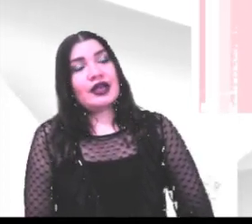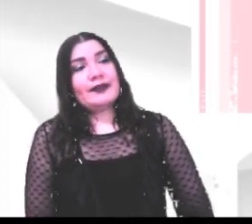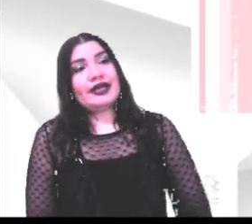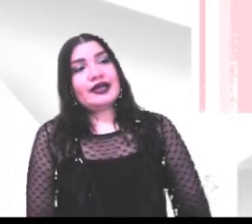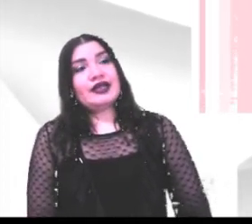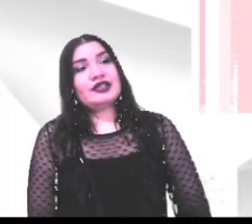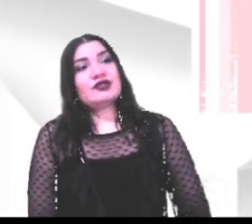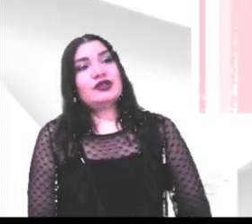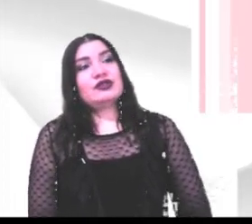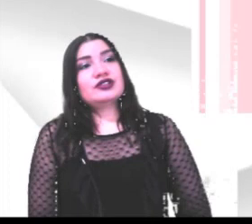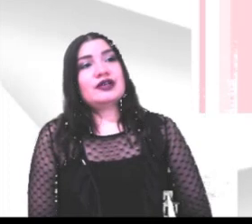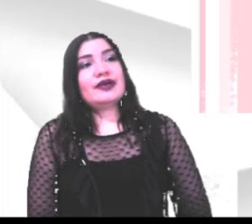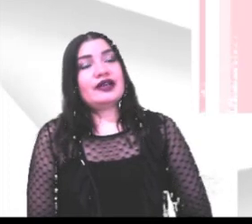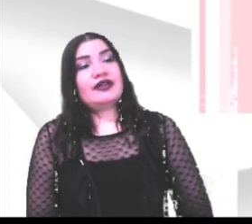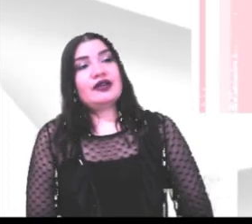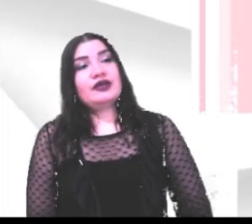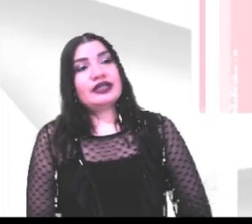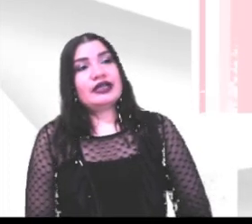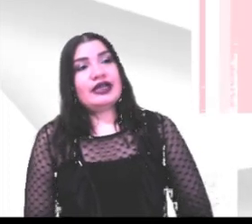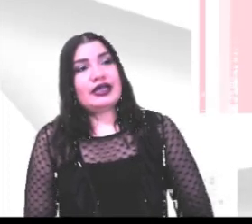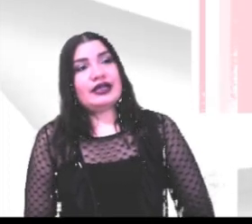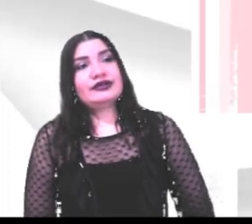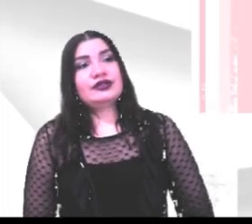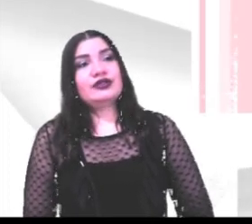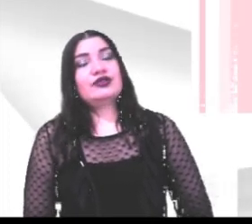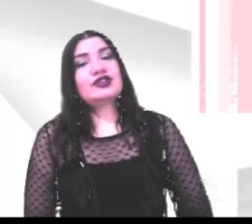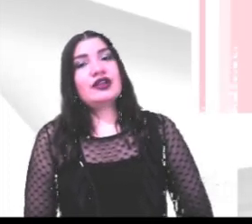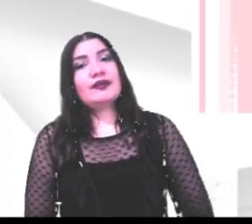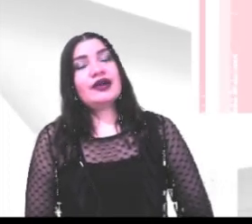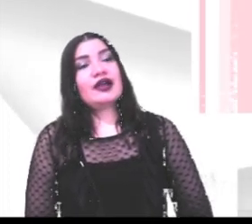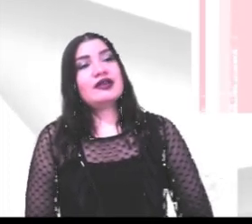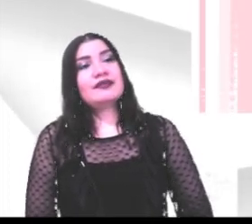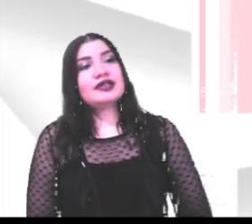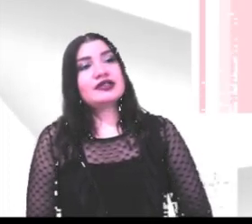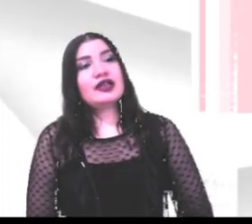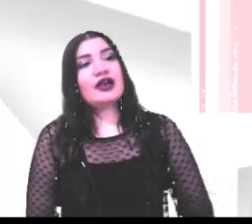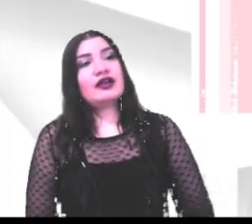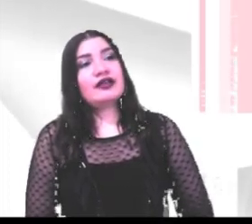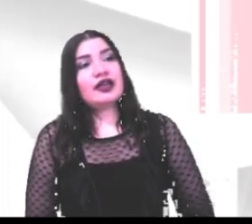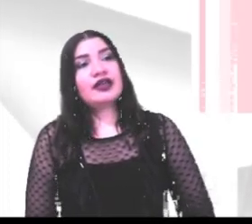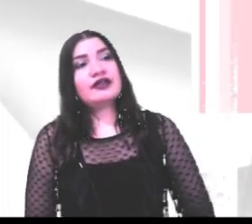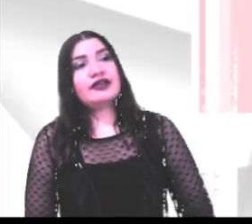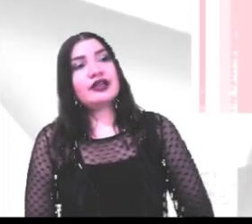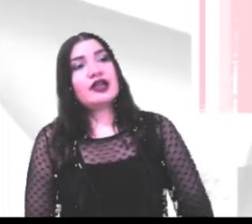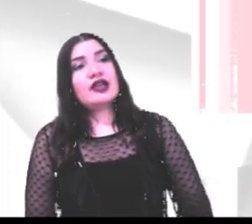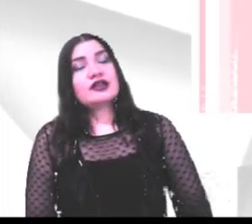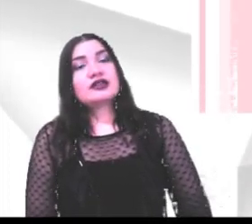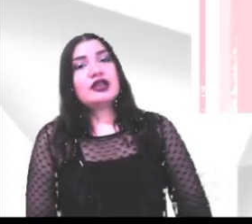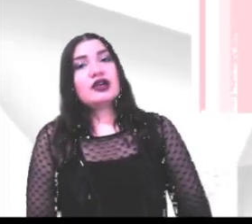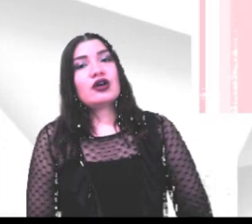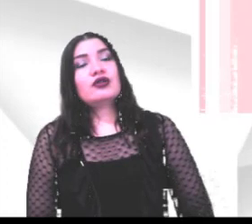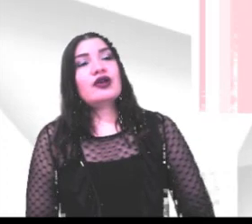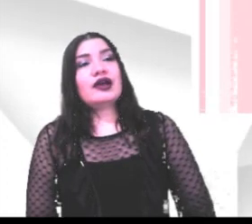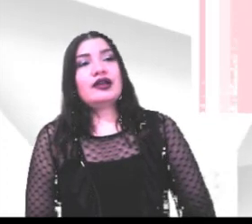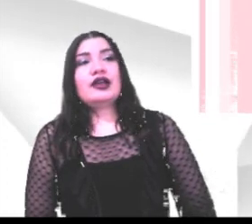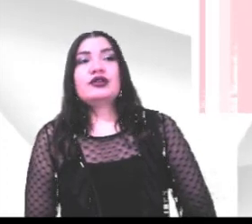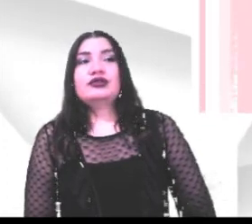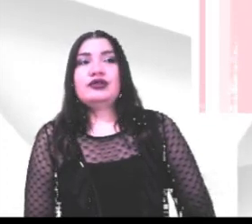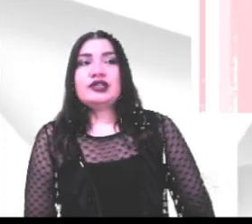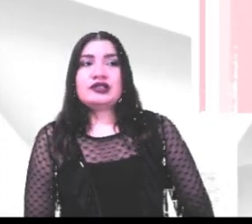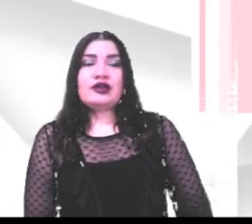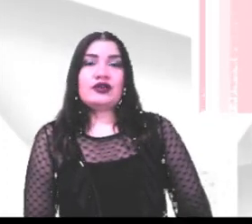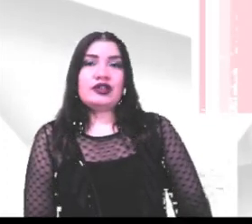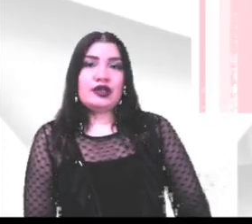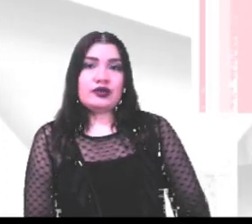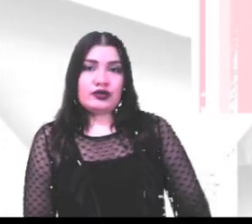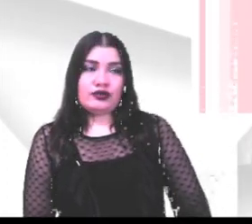para eso entonces va a quedar una tarea donde ustedes van a investigar y describir cinco lugares eco